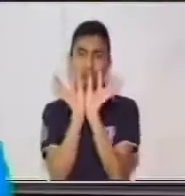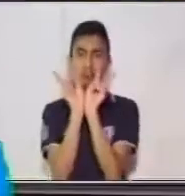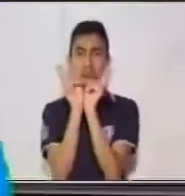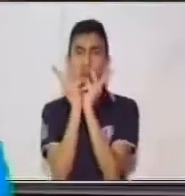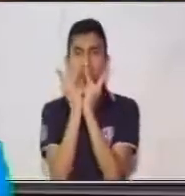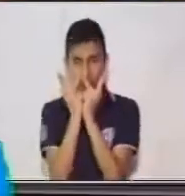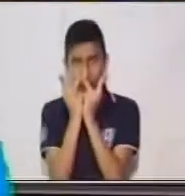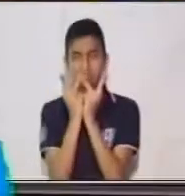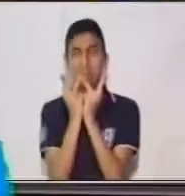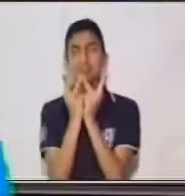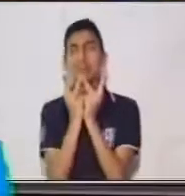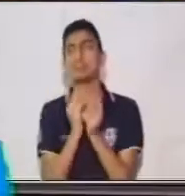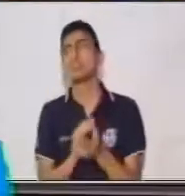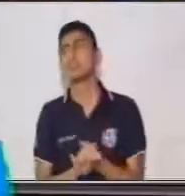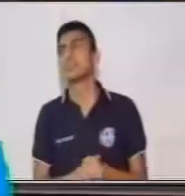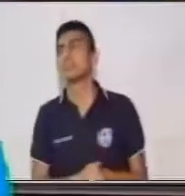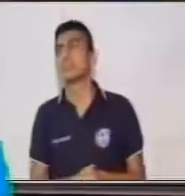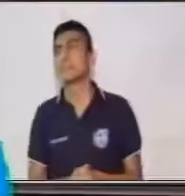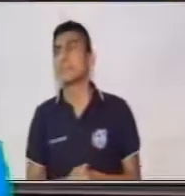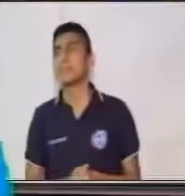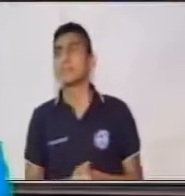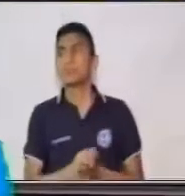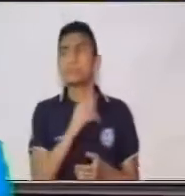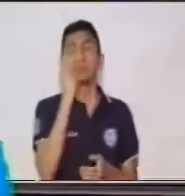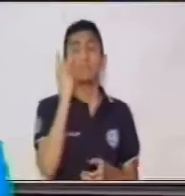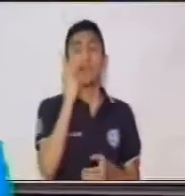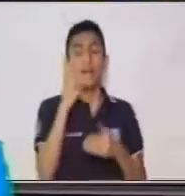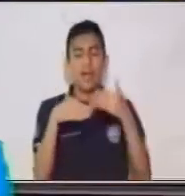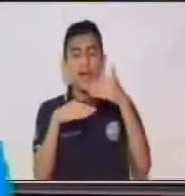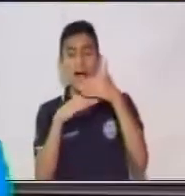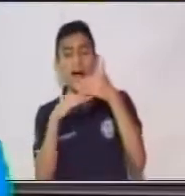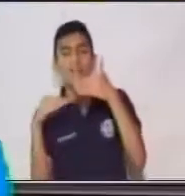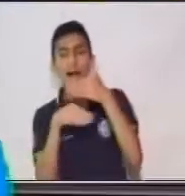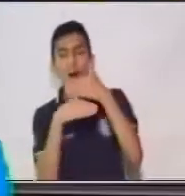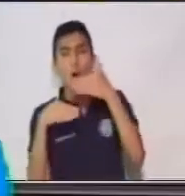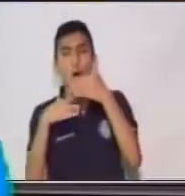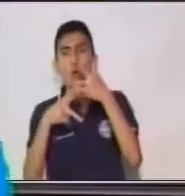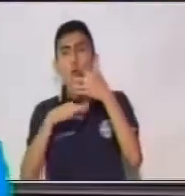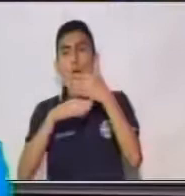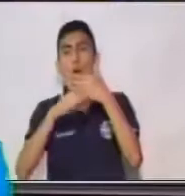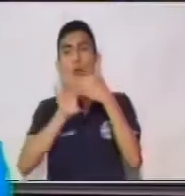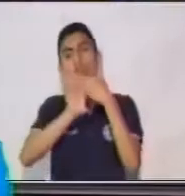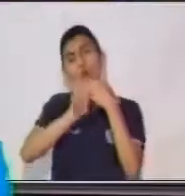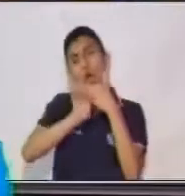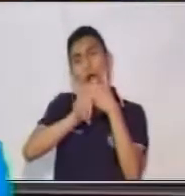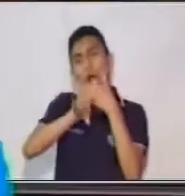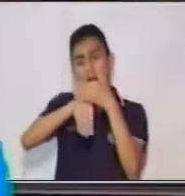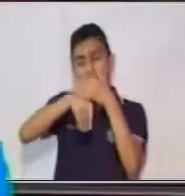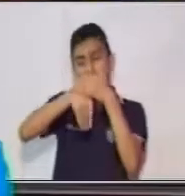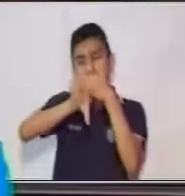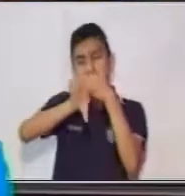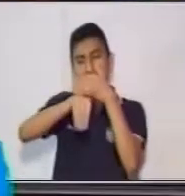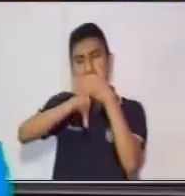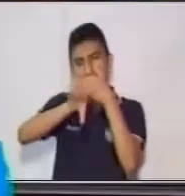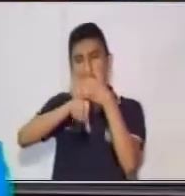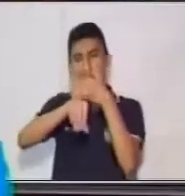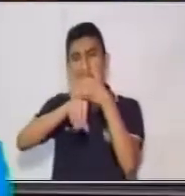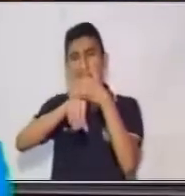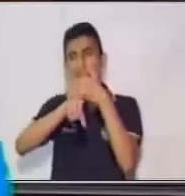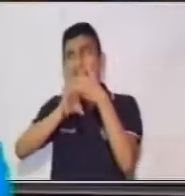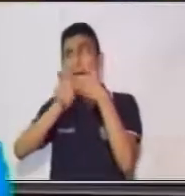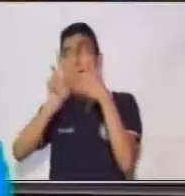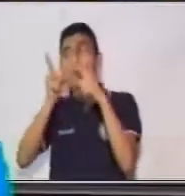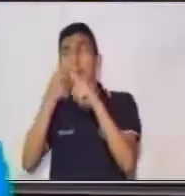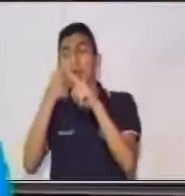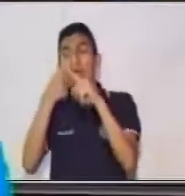Ahora vamos a ver que en la parte de abajo nos queda como una boquita. Vamos a doblar una